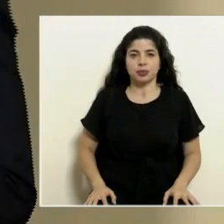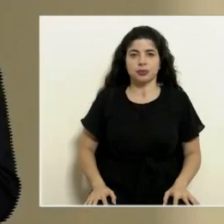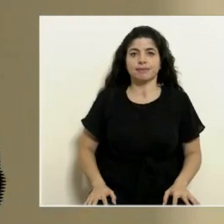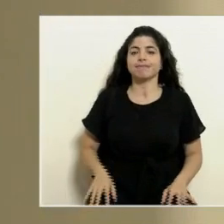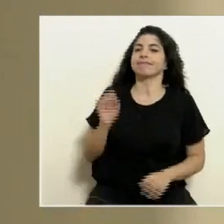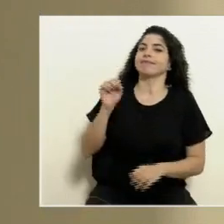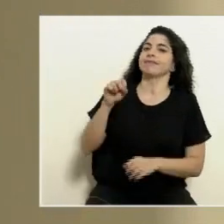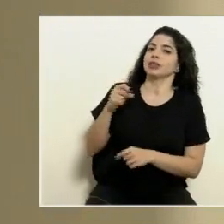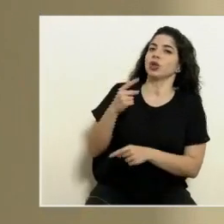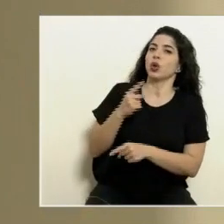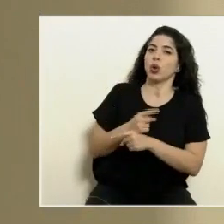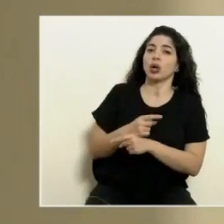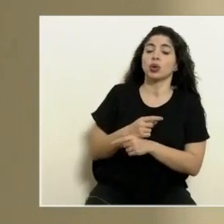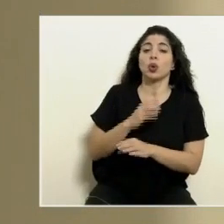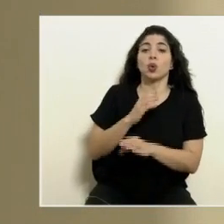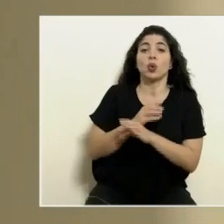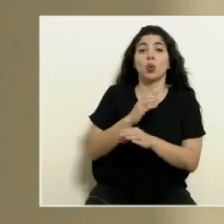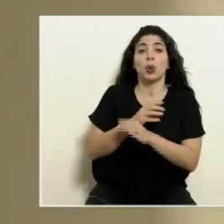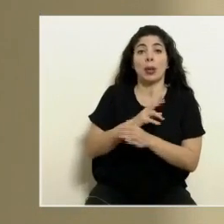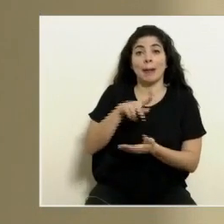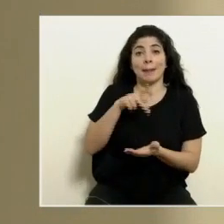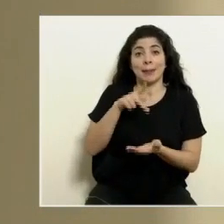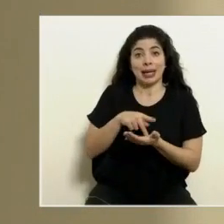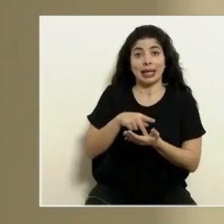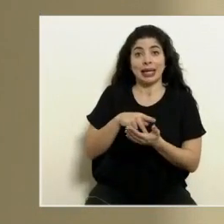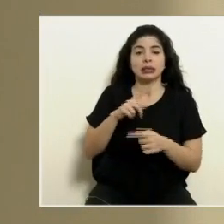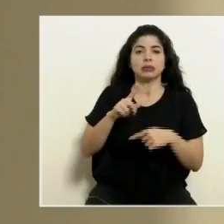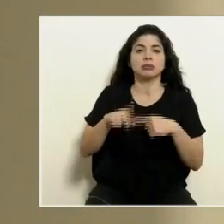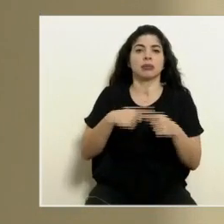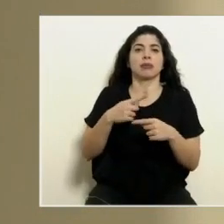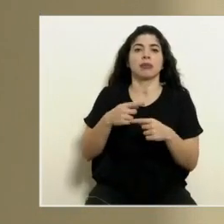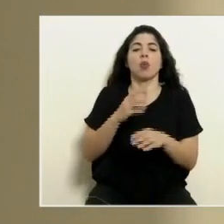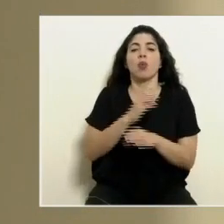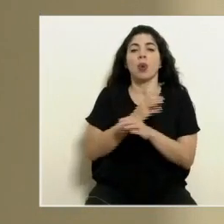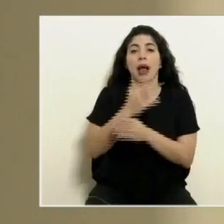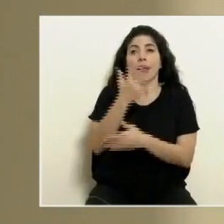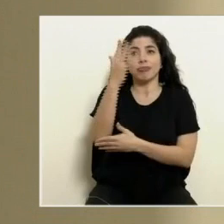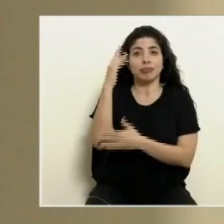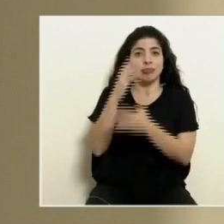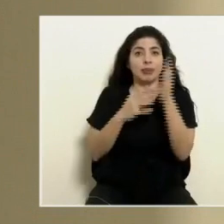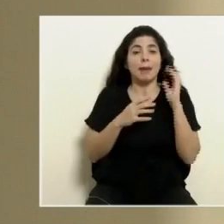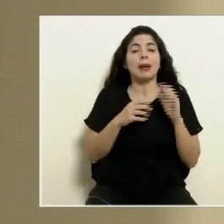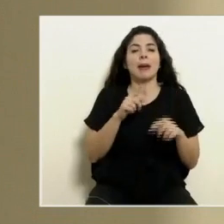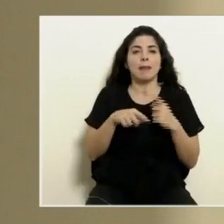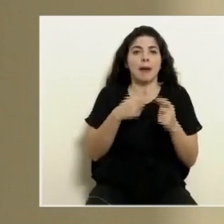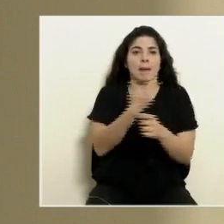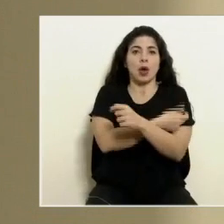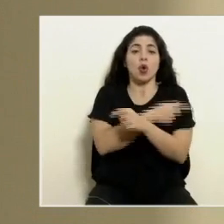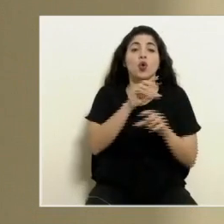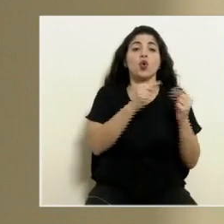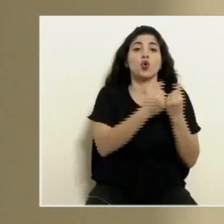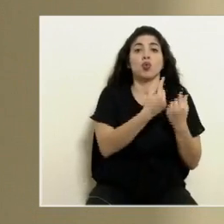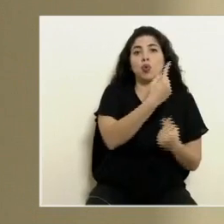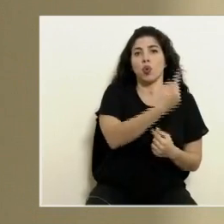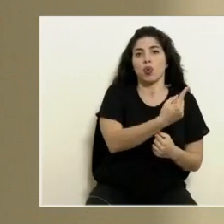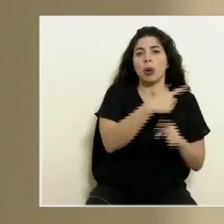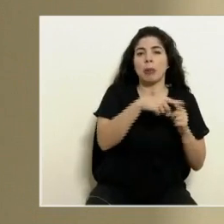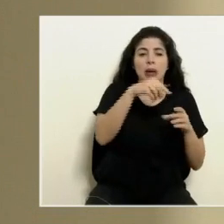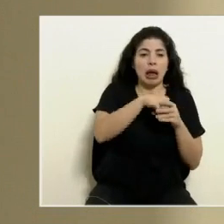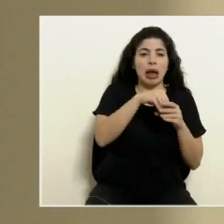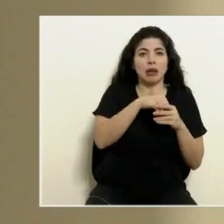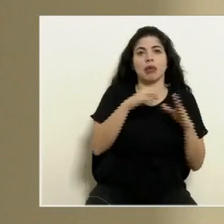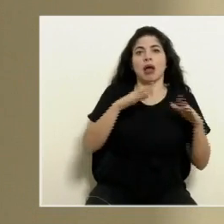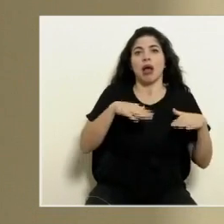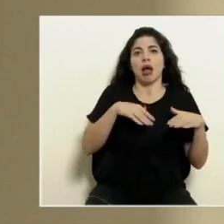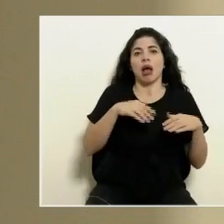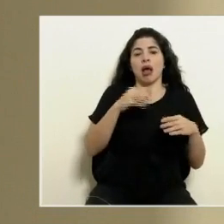Sí, es correcto. Los guardaparques se van a vacunar. Estos están contemplados dentro del grupo 1, pero por algún asunto interno no se había